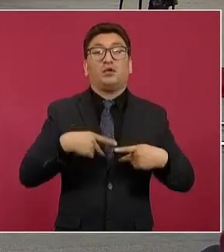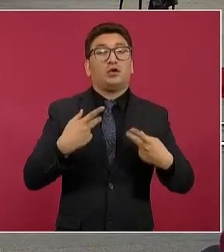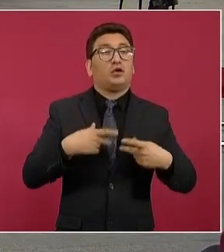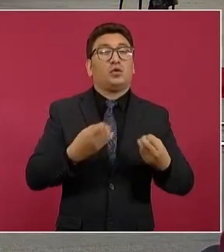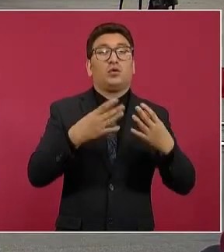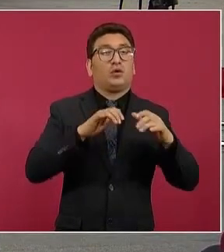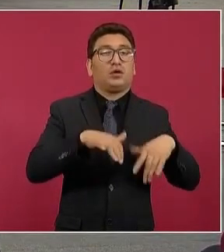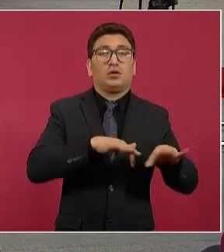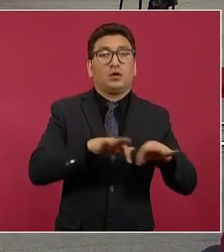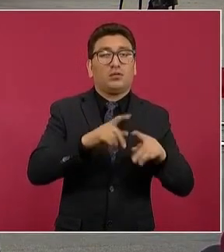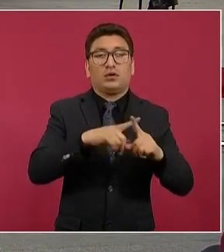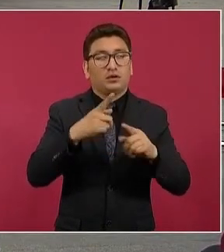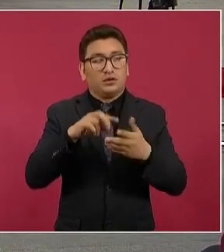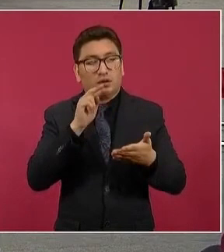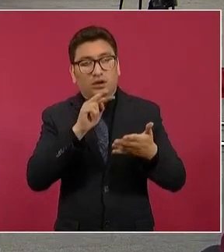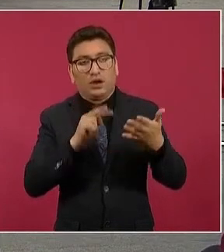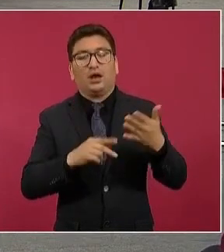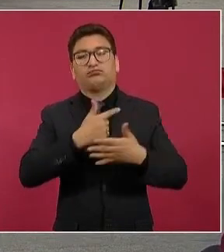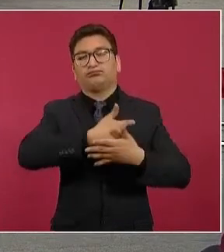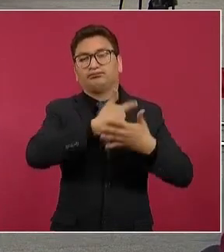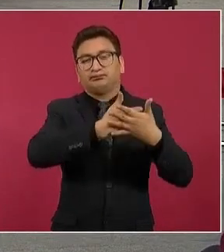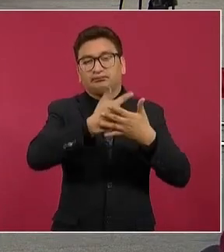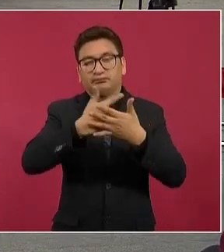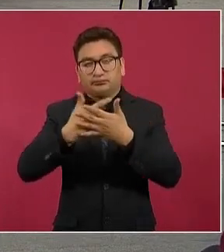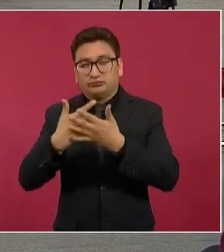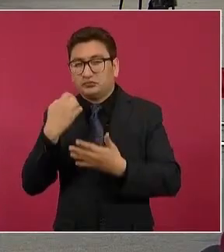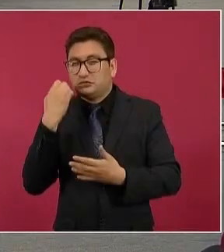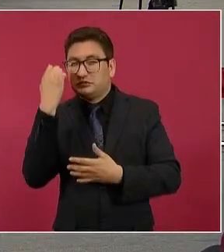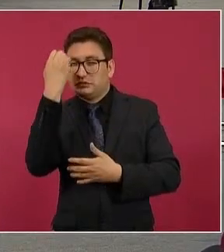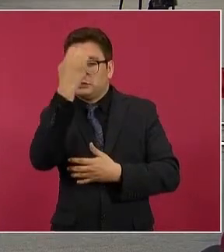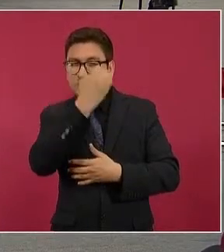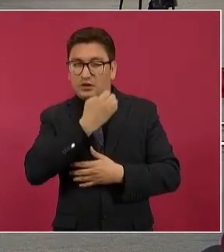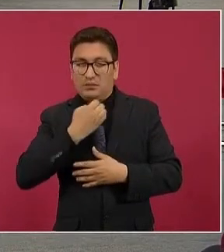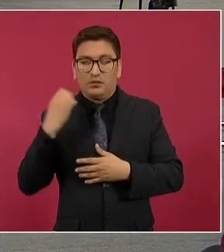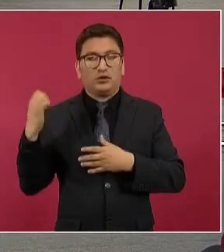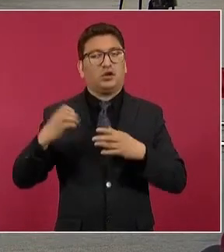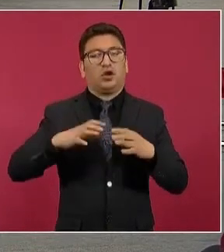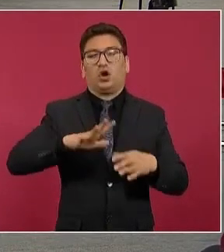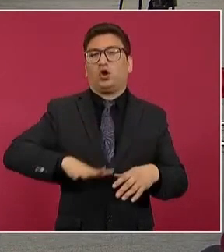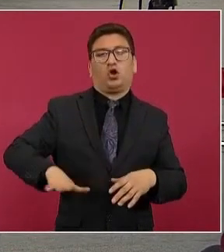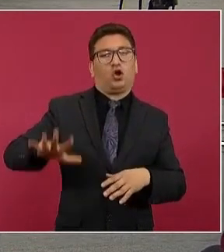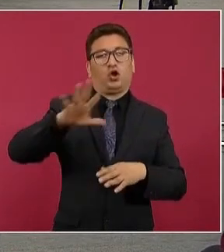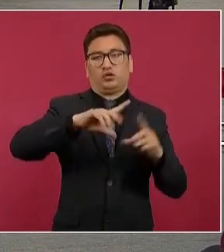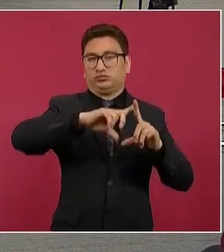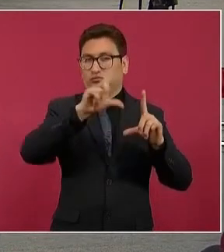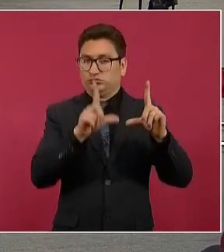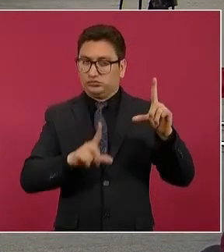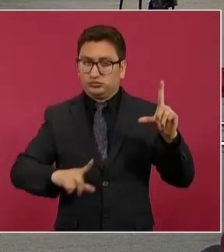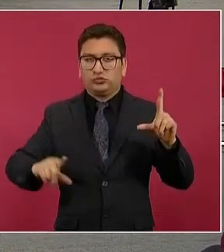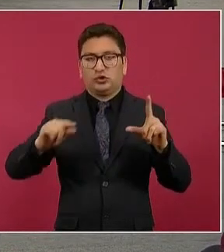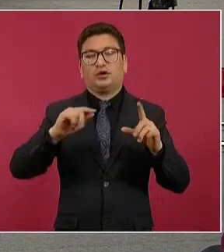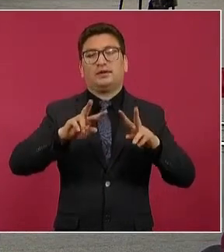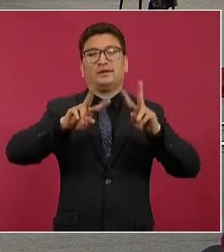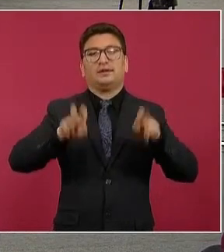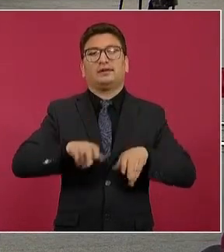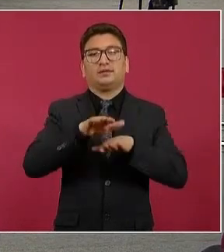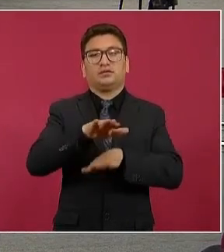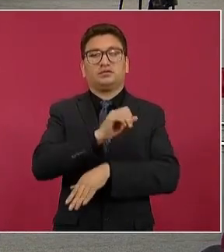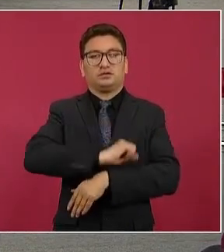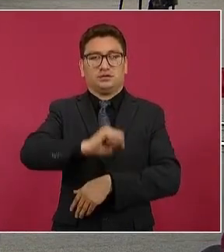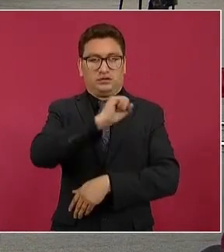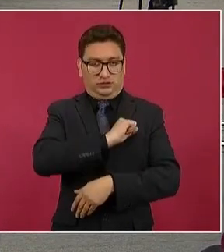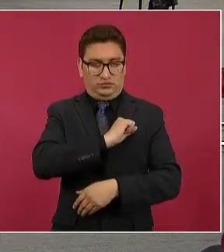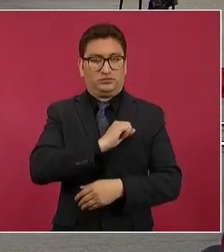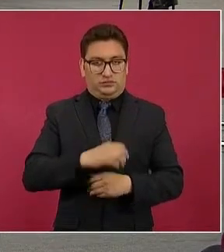haciendo un diagnóstico de toda la situación de salud en el país, lo que tiene que ver con el